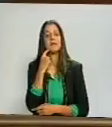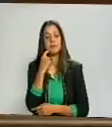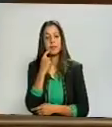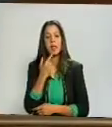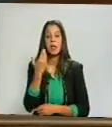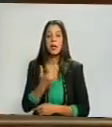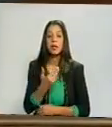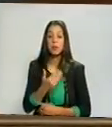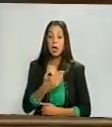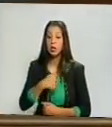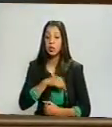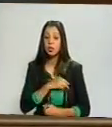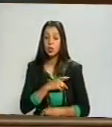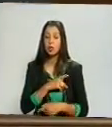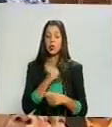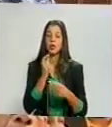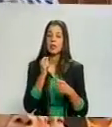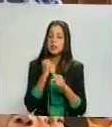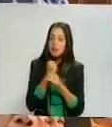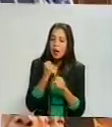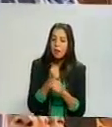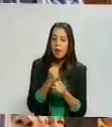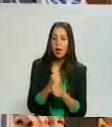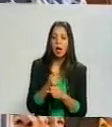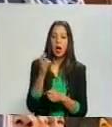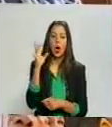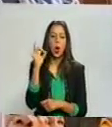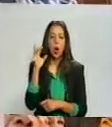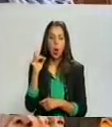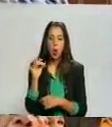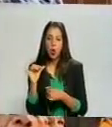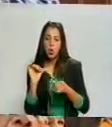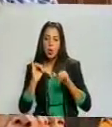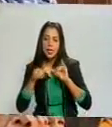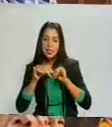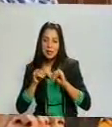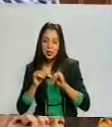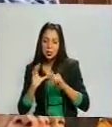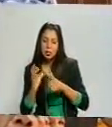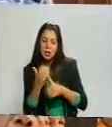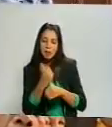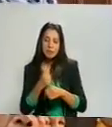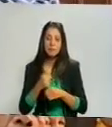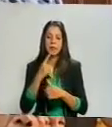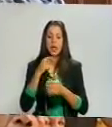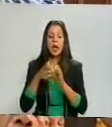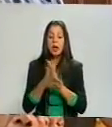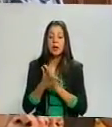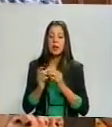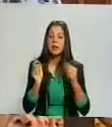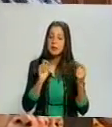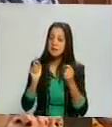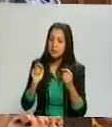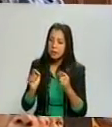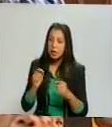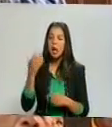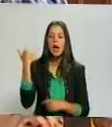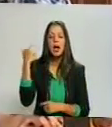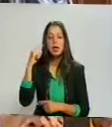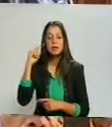trabajar en la industrialización del oro. Ese es el debate que se da ya con los mineros pequeños y